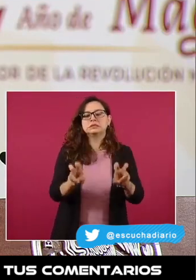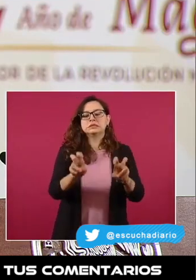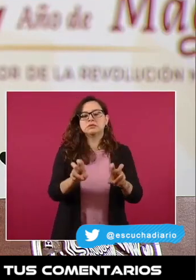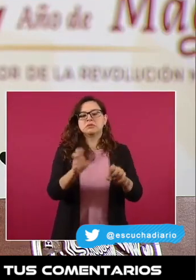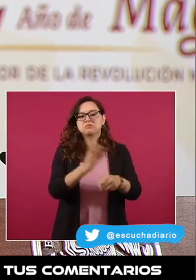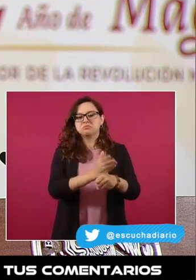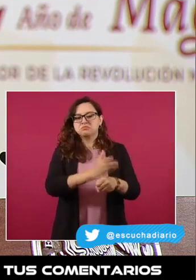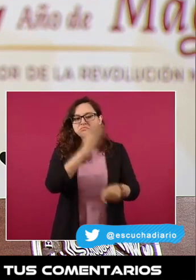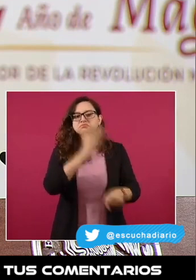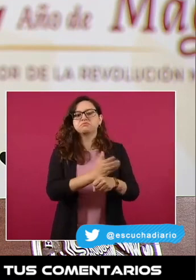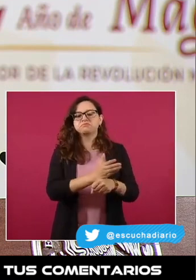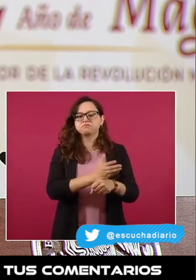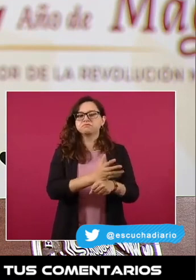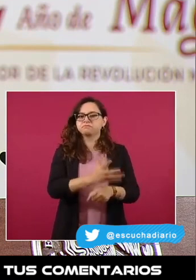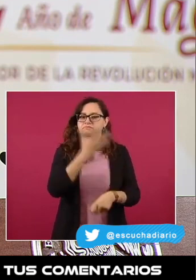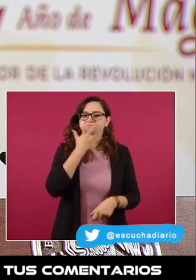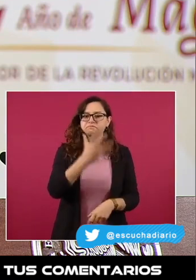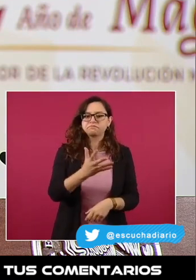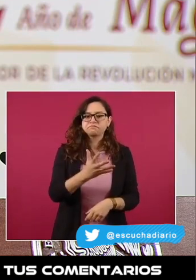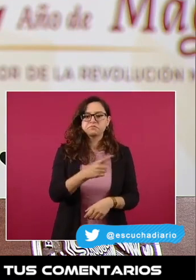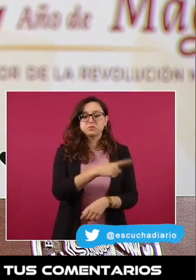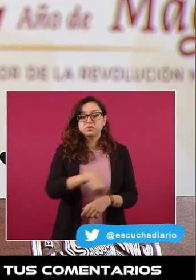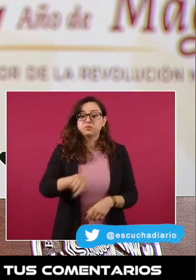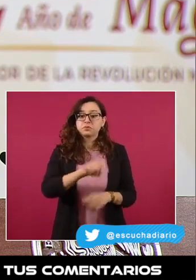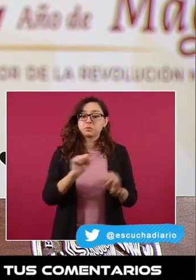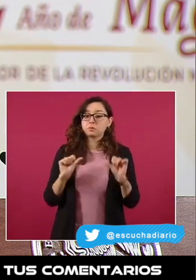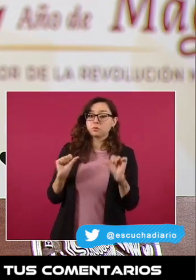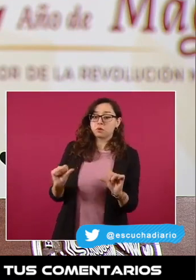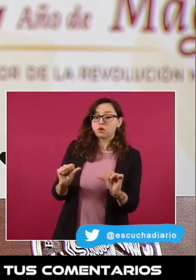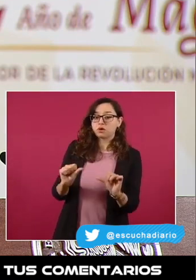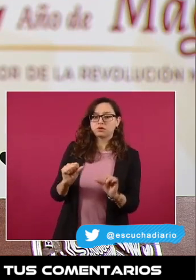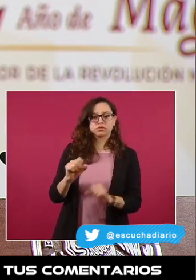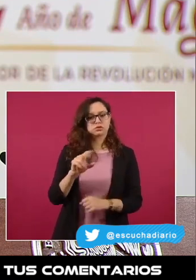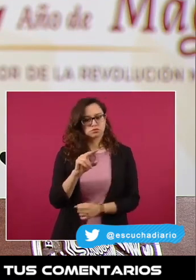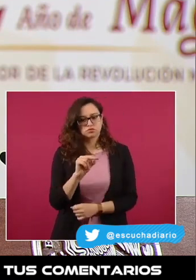les favorecía. Califica su actuar de pena ajena.